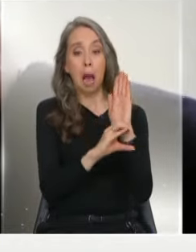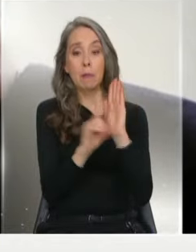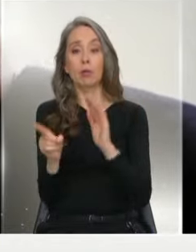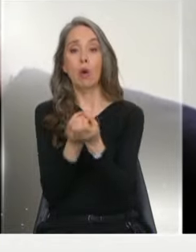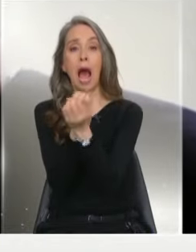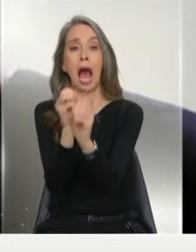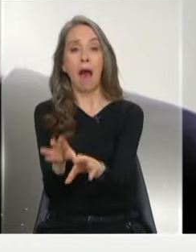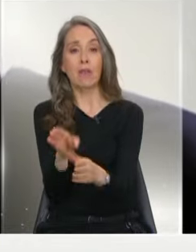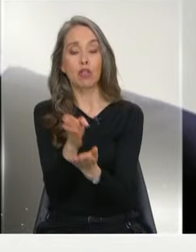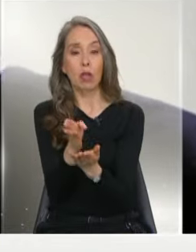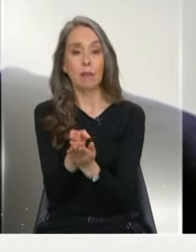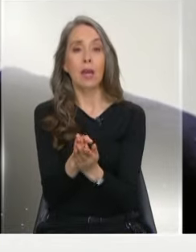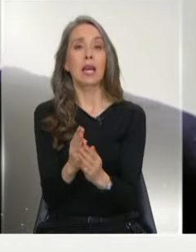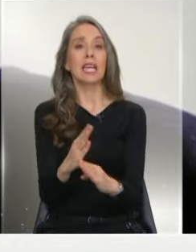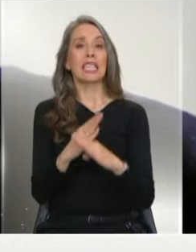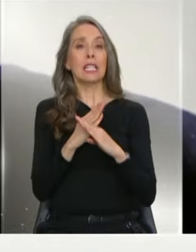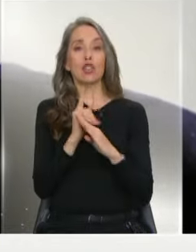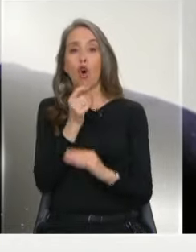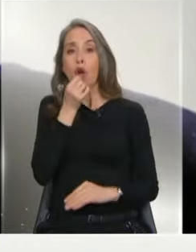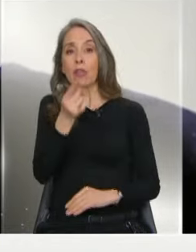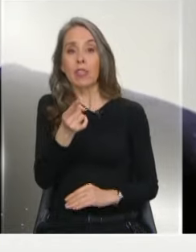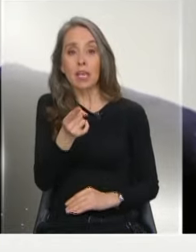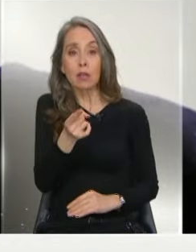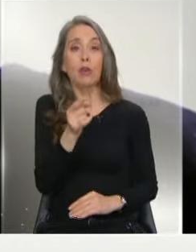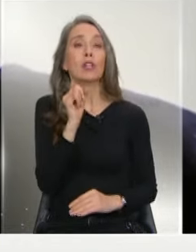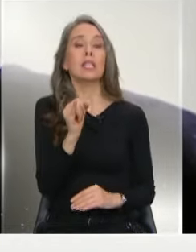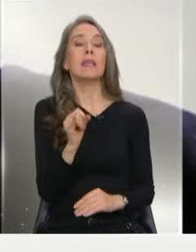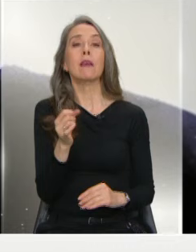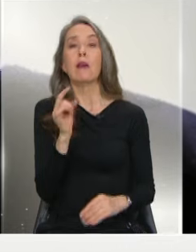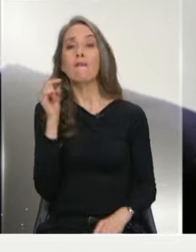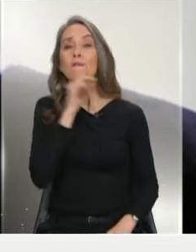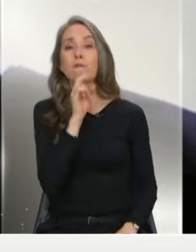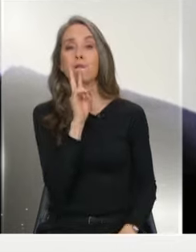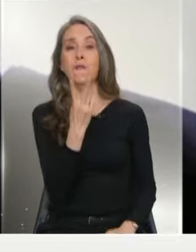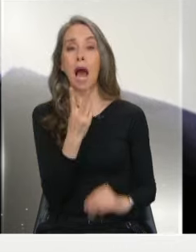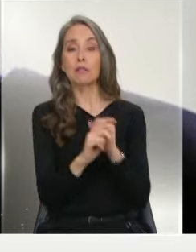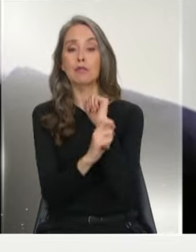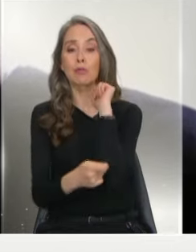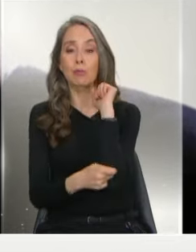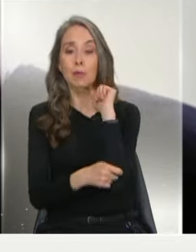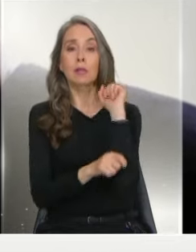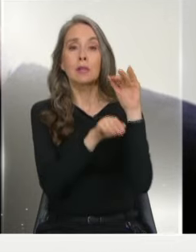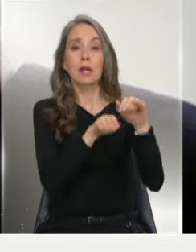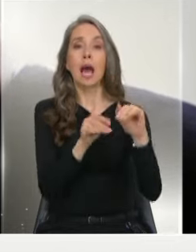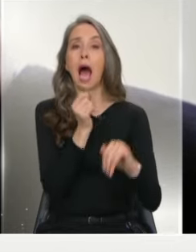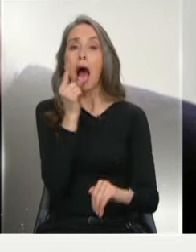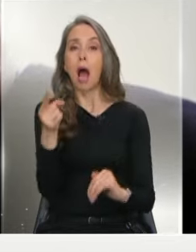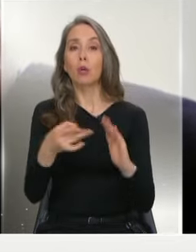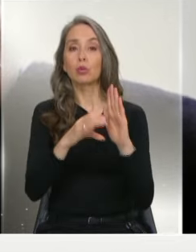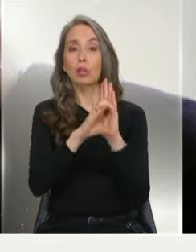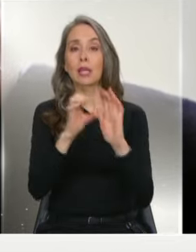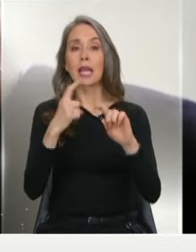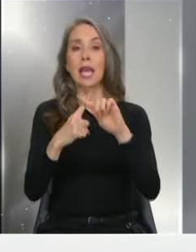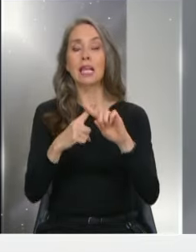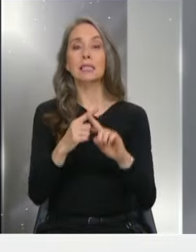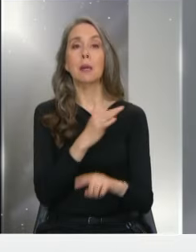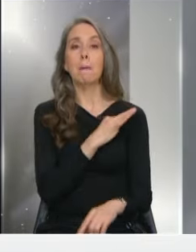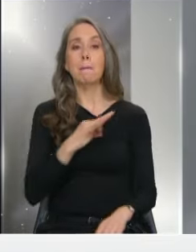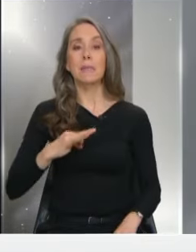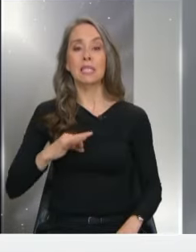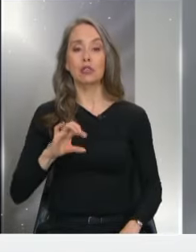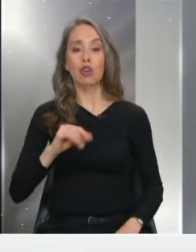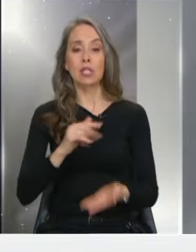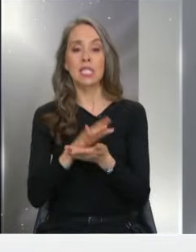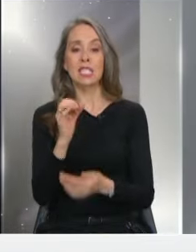deberes, inhabilidades no declaradas y faltas a la verdad tras su apoyo como abogado en la acusación constitucional del exministro Andrés Chadwick